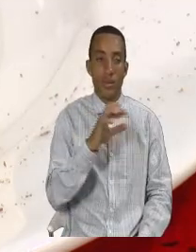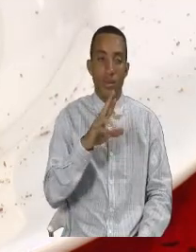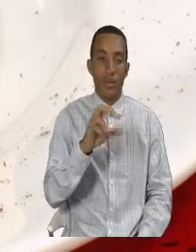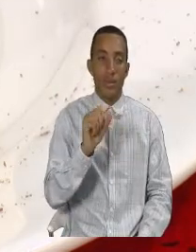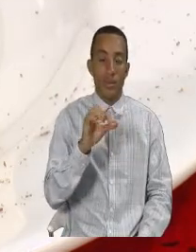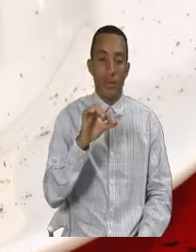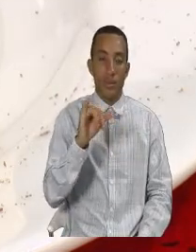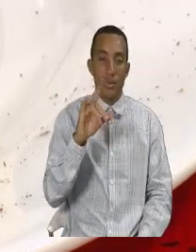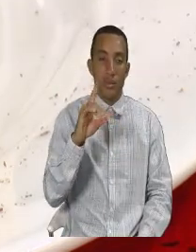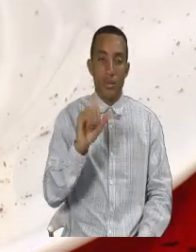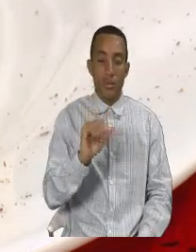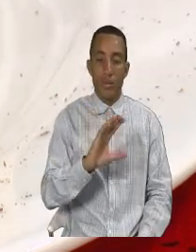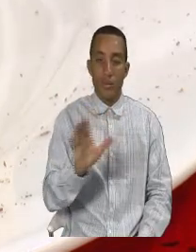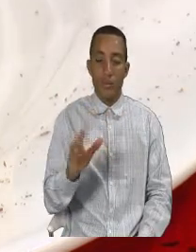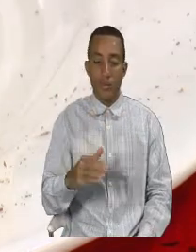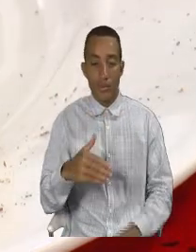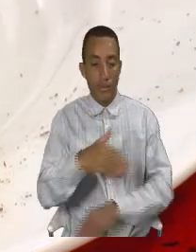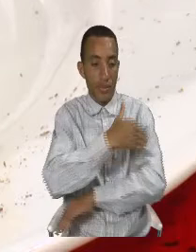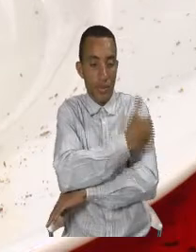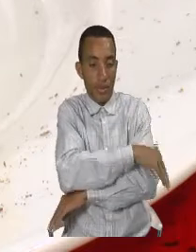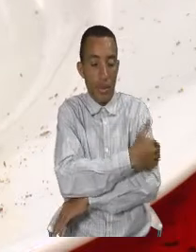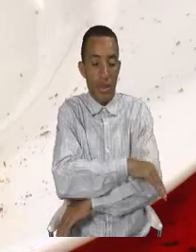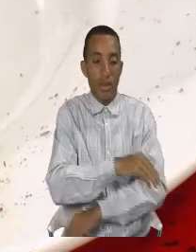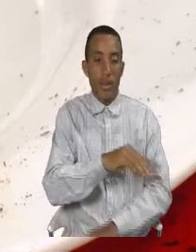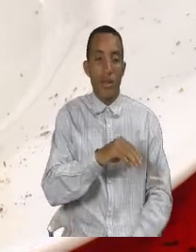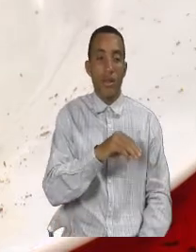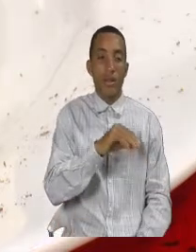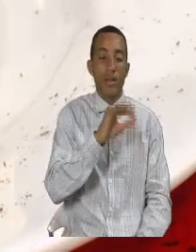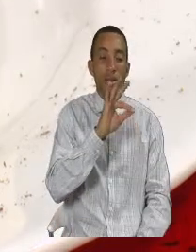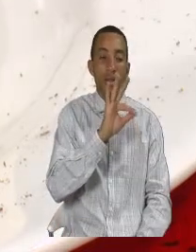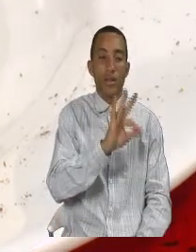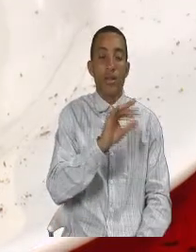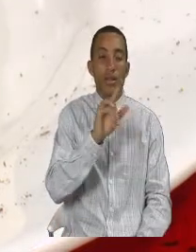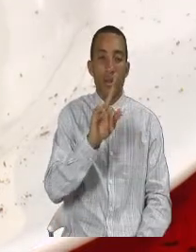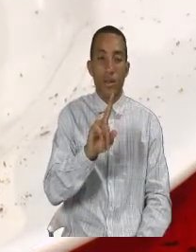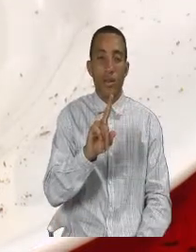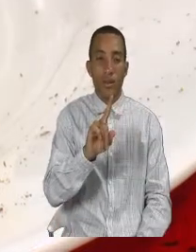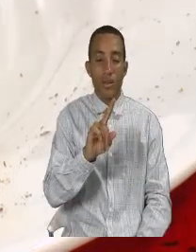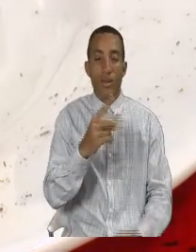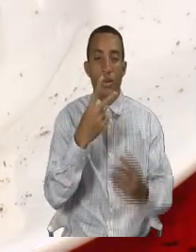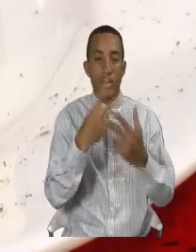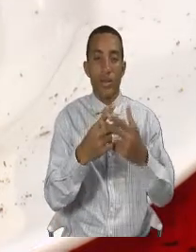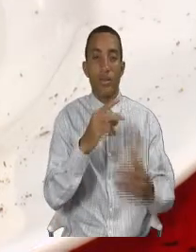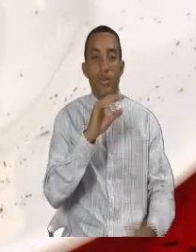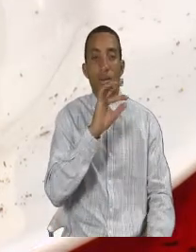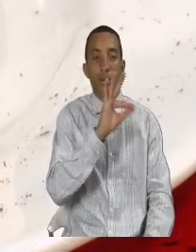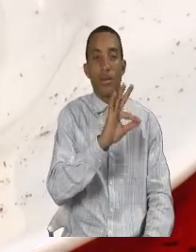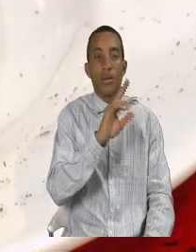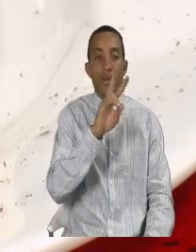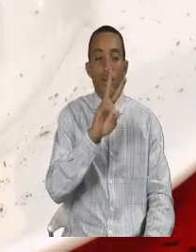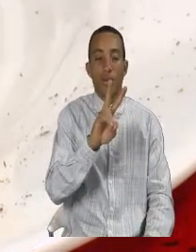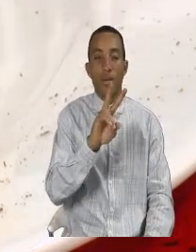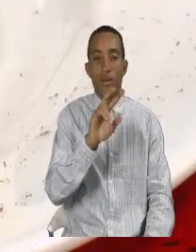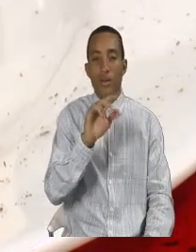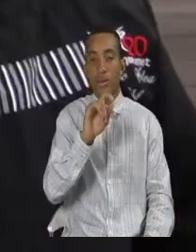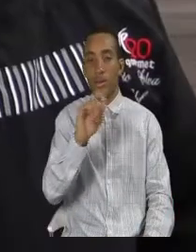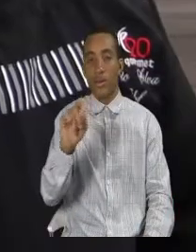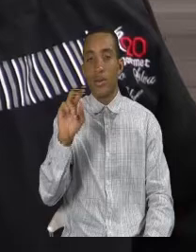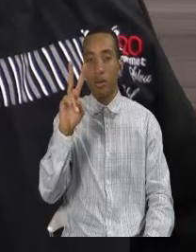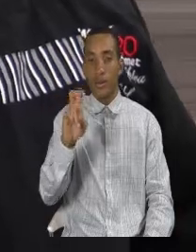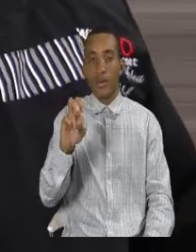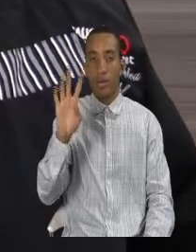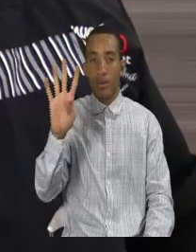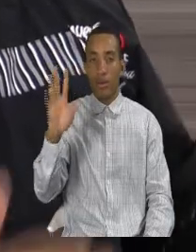carrera 31 número 70, carrera 31 número 3274, frente a la